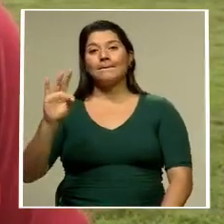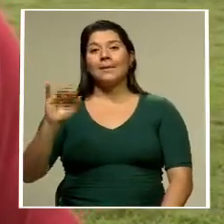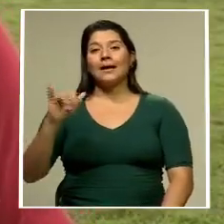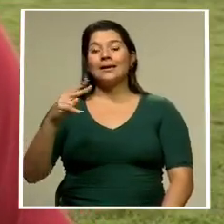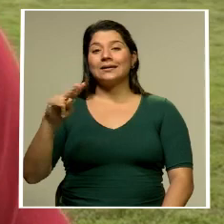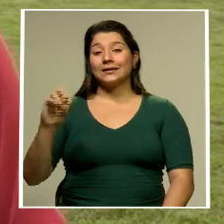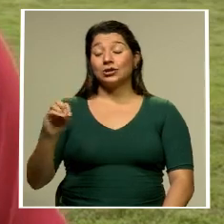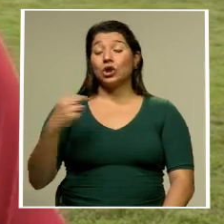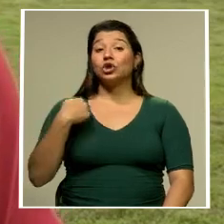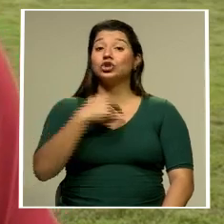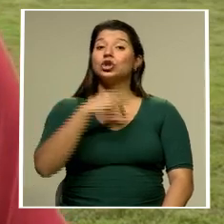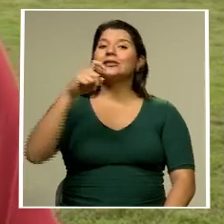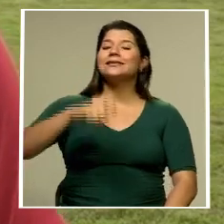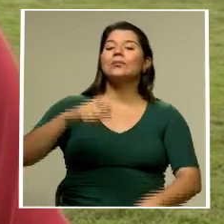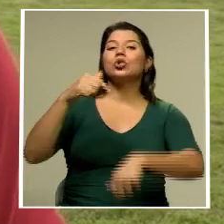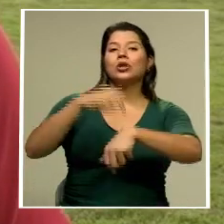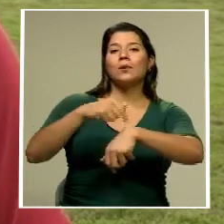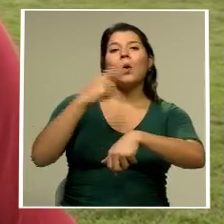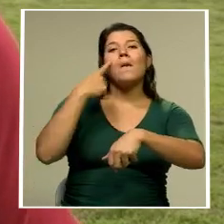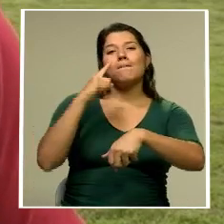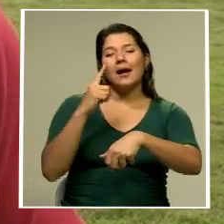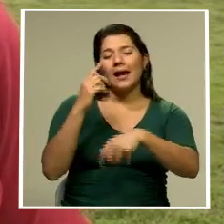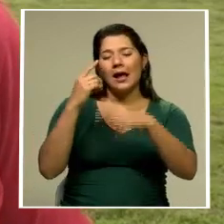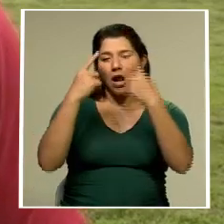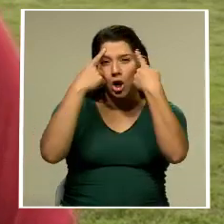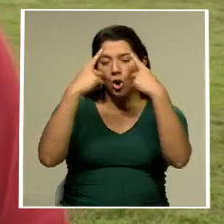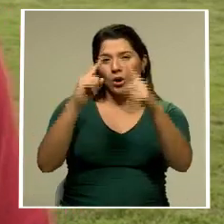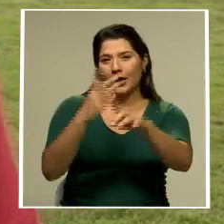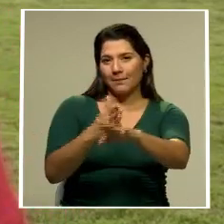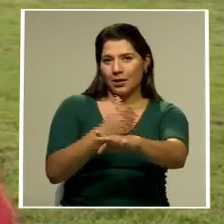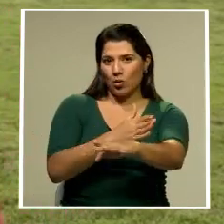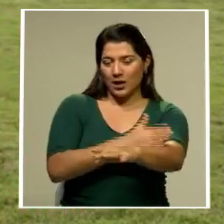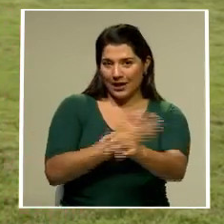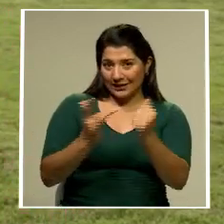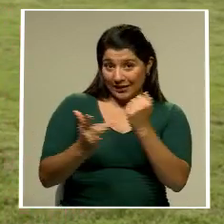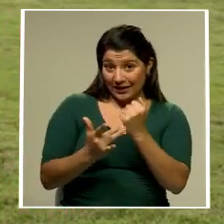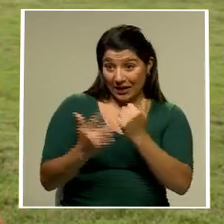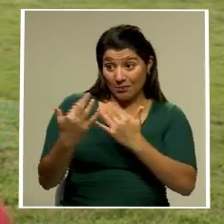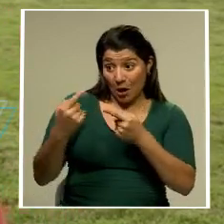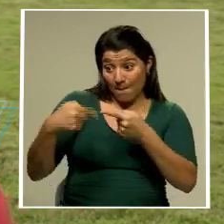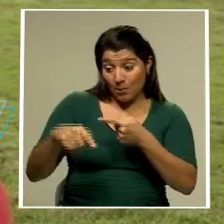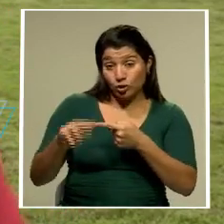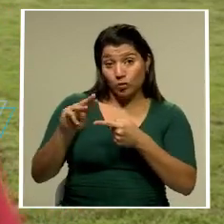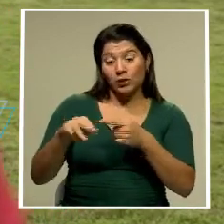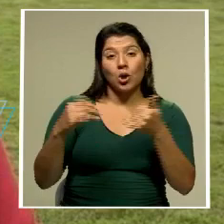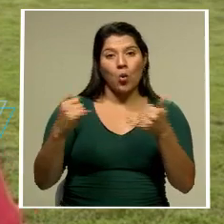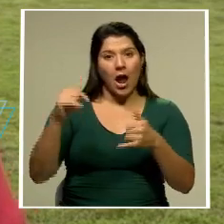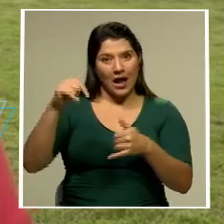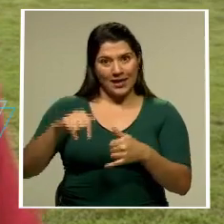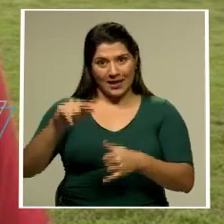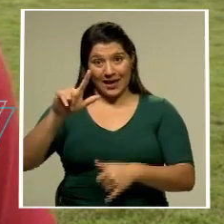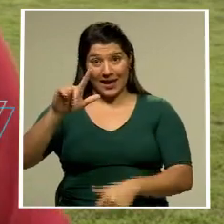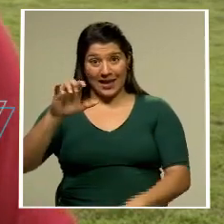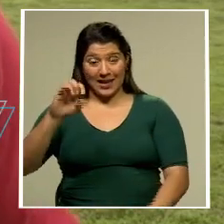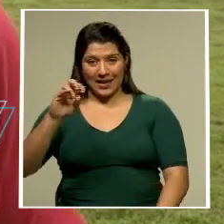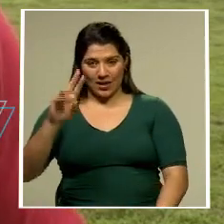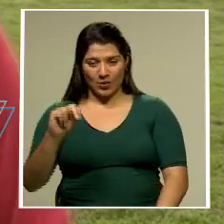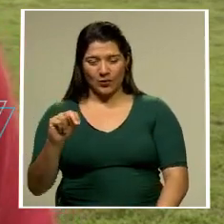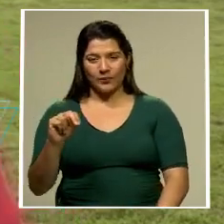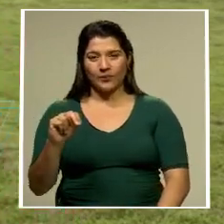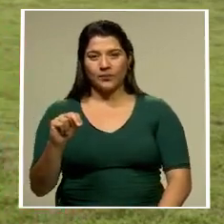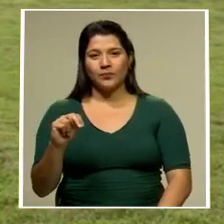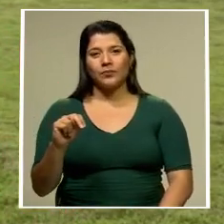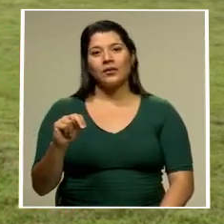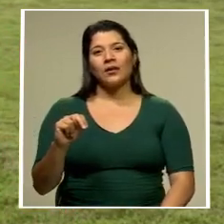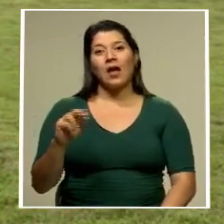al equipo y ya esperaremos el partido del martes, que será aquí mismo, será en León, pues, que es donde estamos,